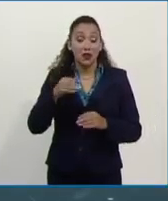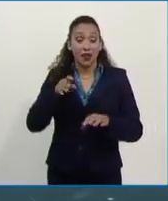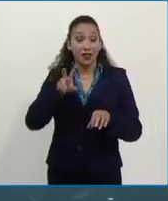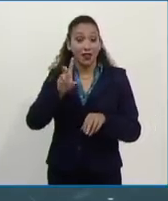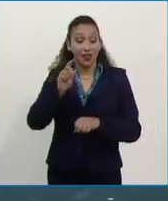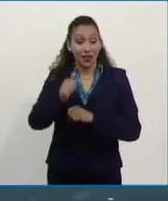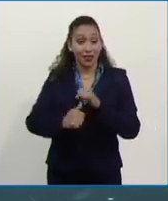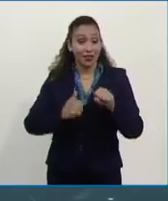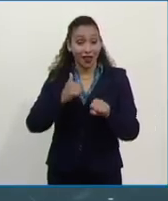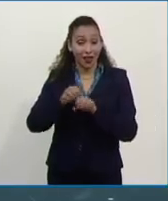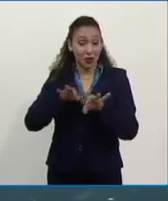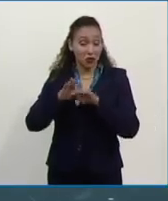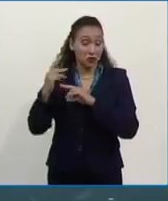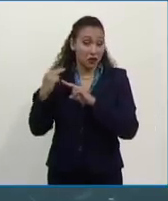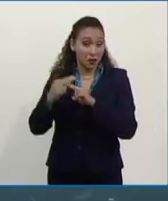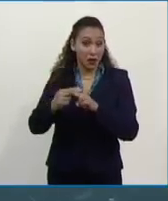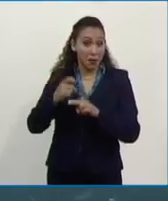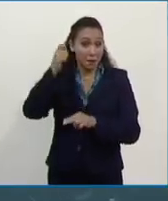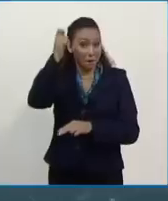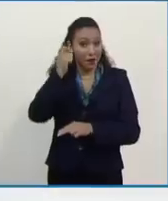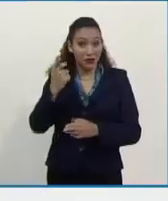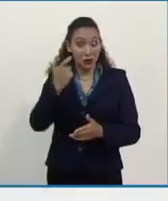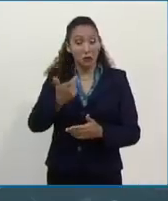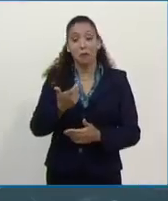servicio, estableció la segunda sala.